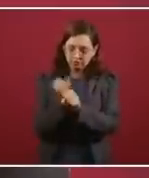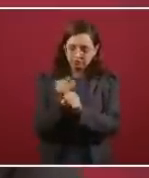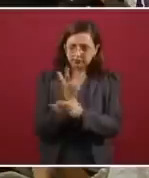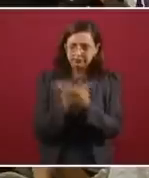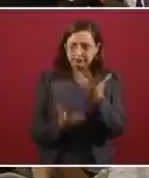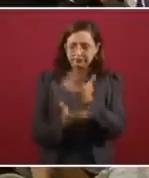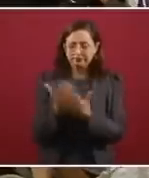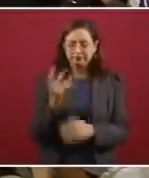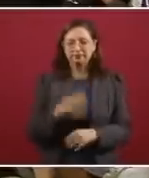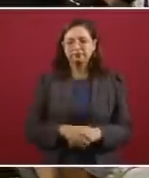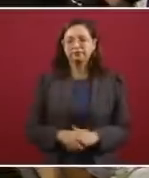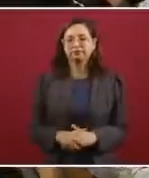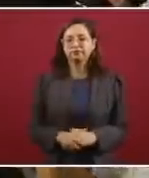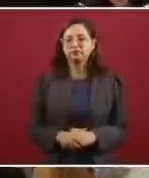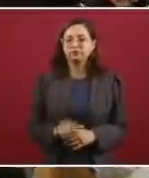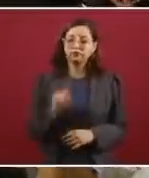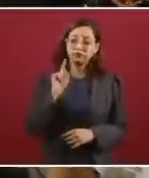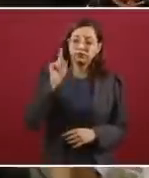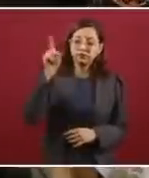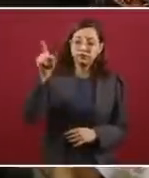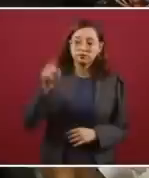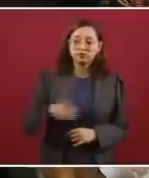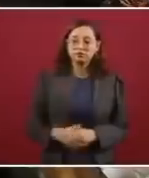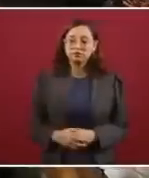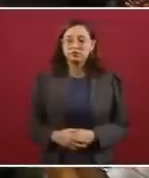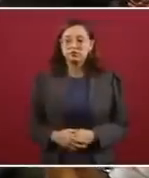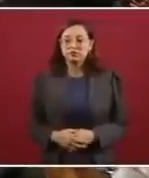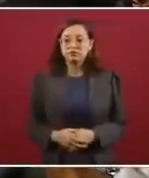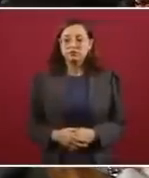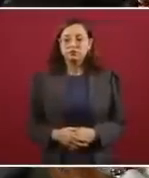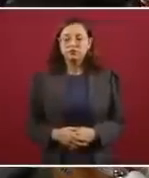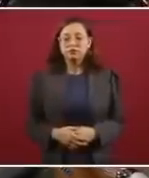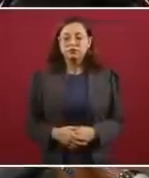Claro. Ahí atrás. Oh.